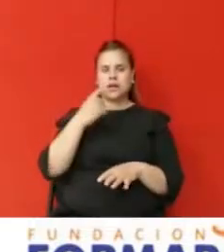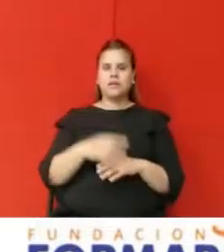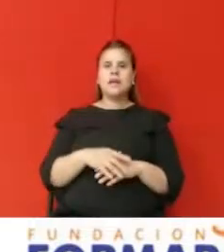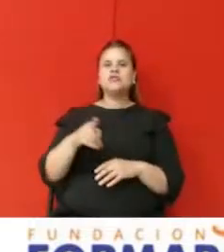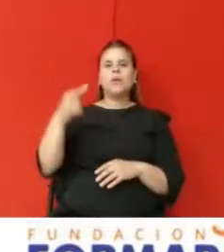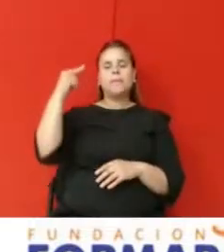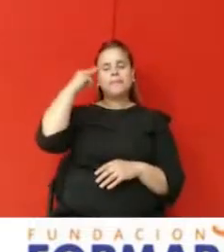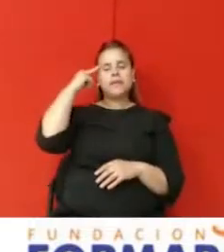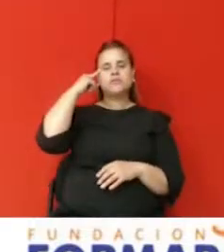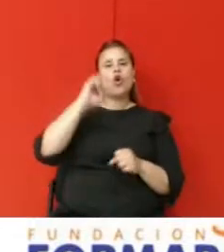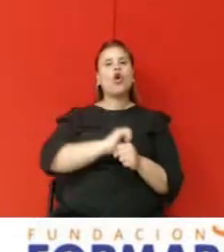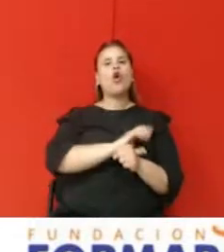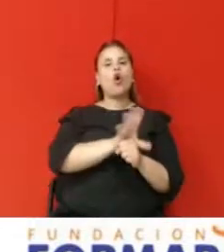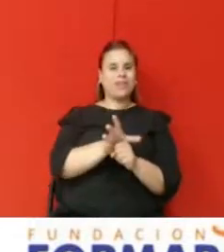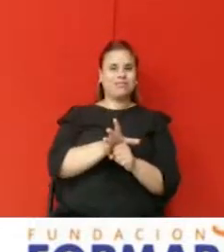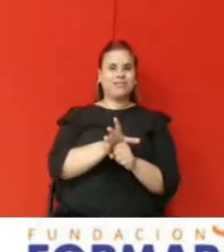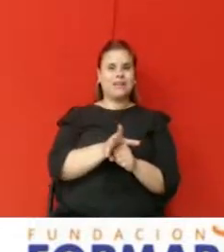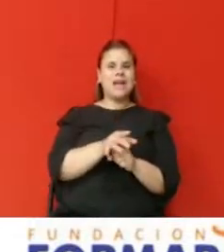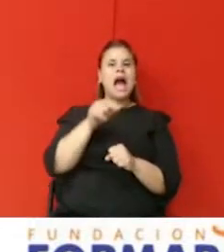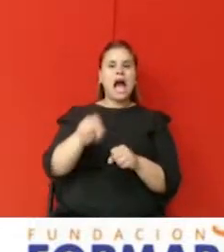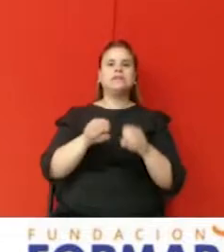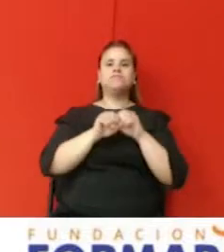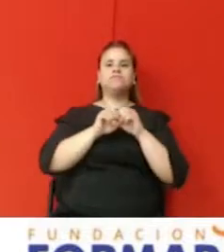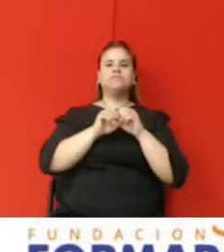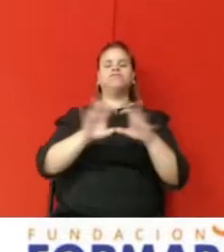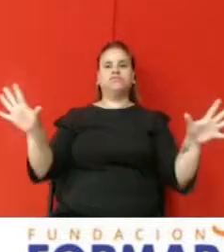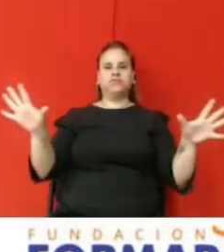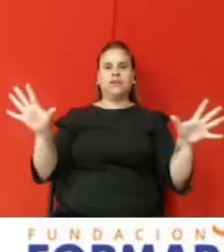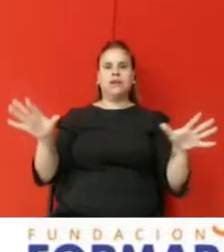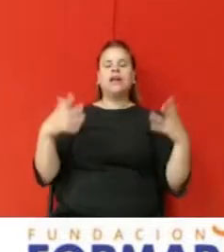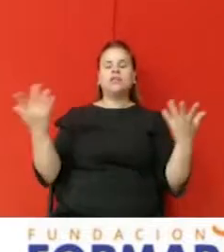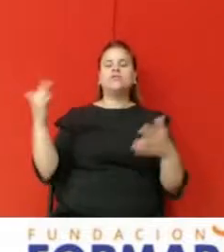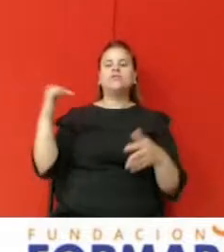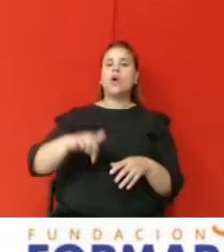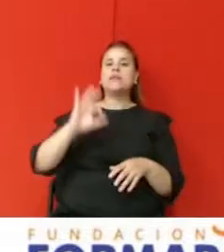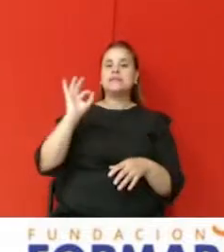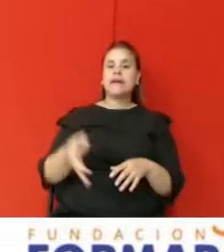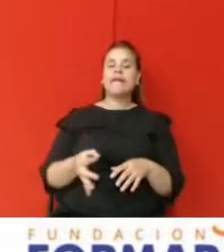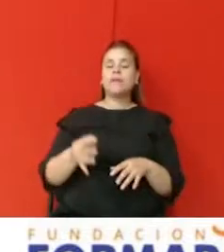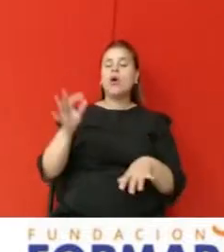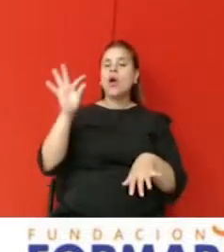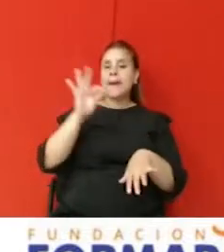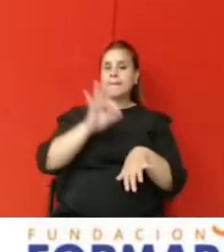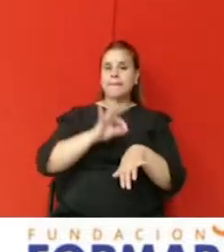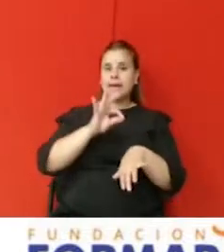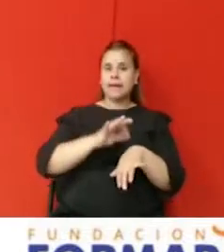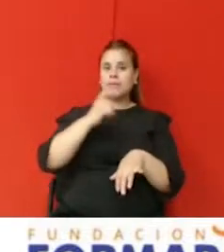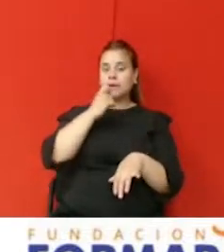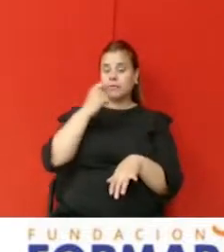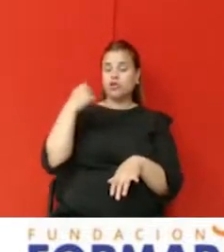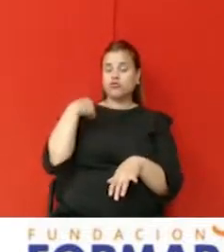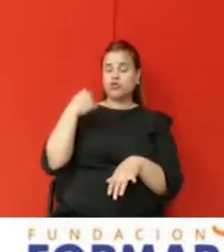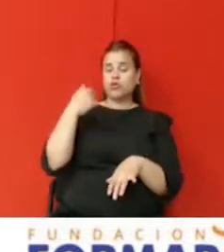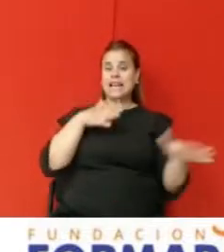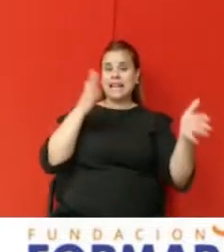COVID. Como en otras muchas cuestiones médicas, a mí me tocó la terapia intensiva en